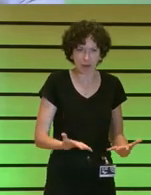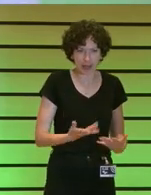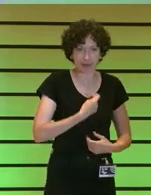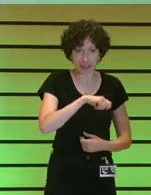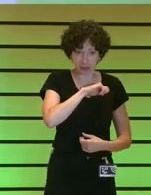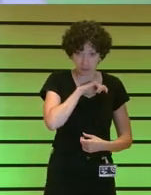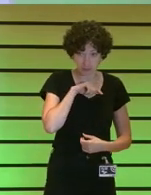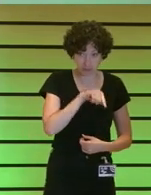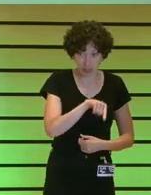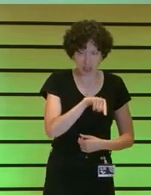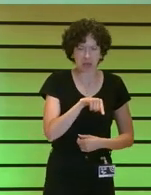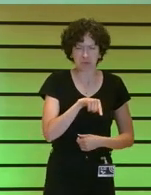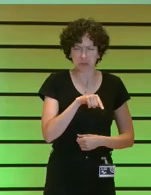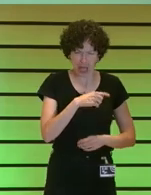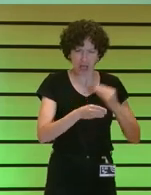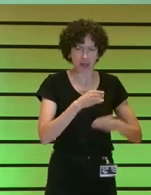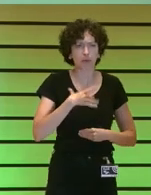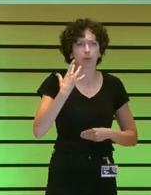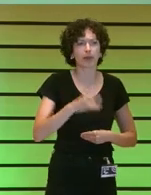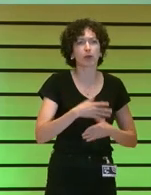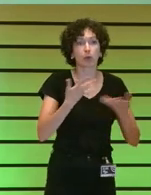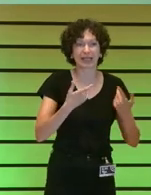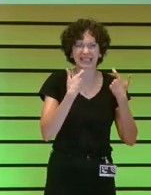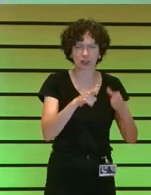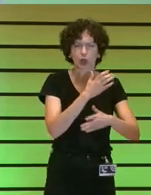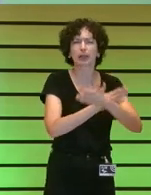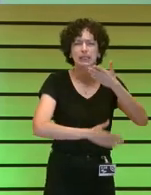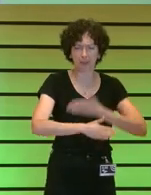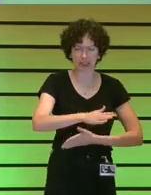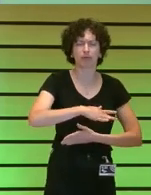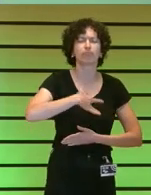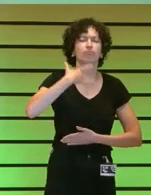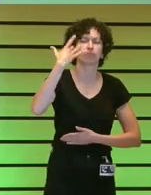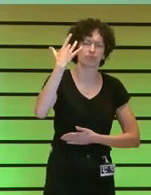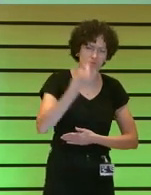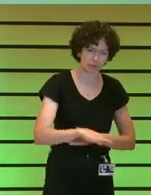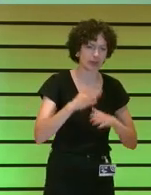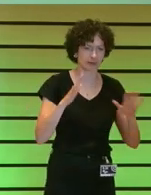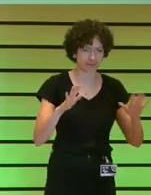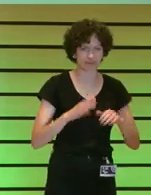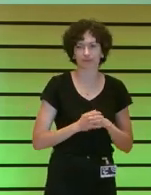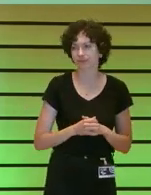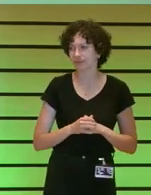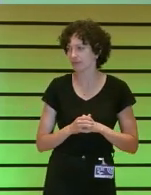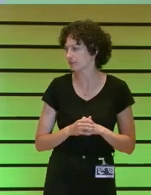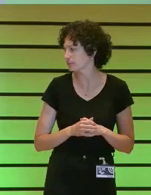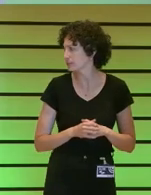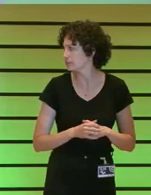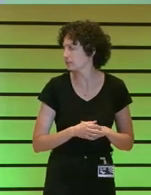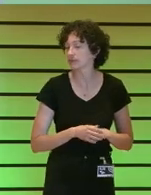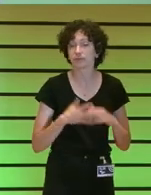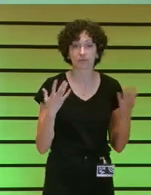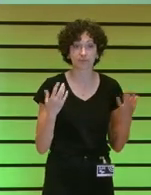asumir esto y darles empujón es el sector de la discapacidad pues pero bueno